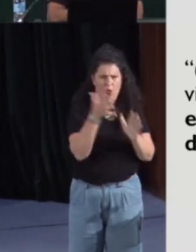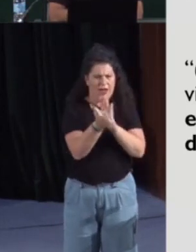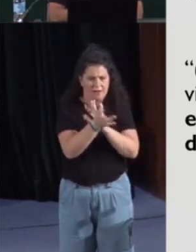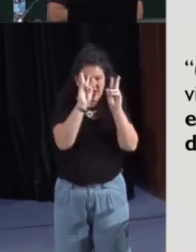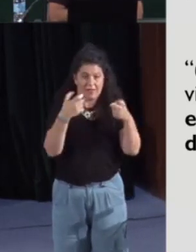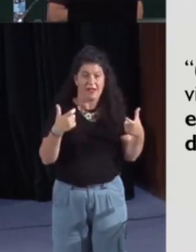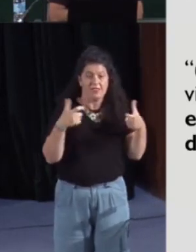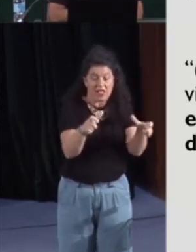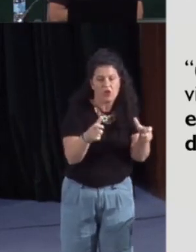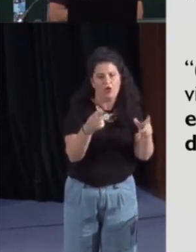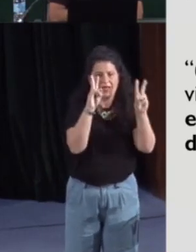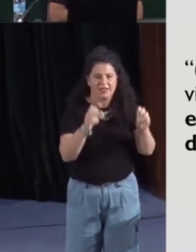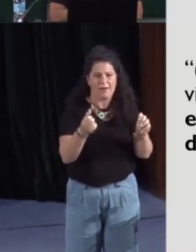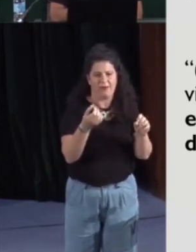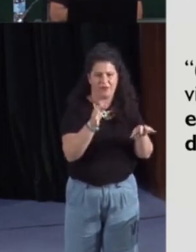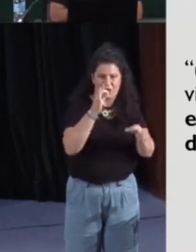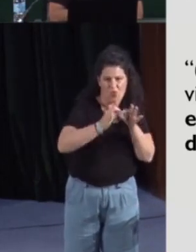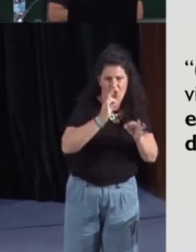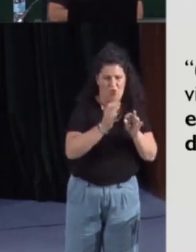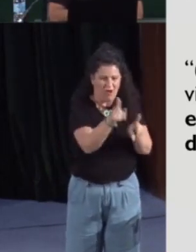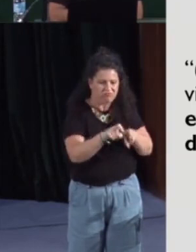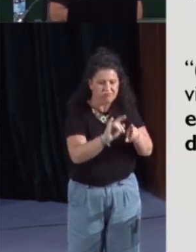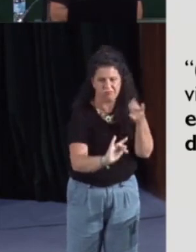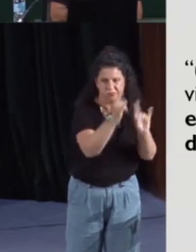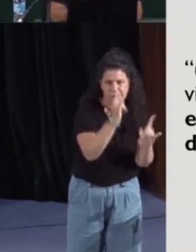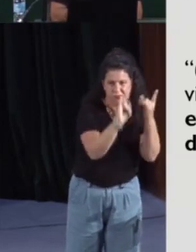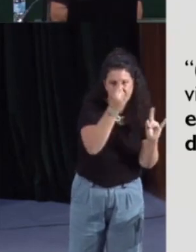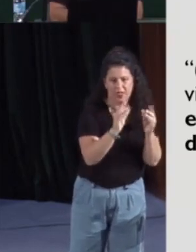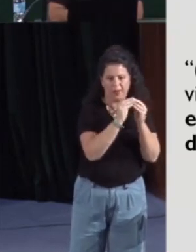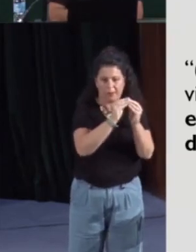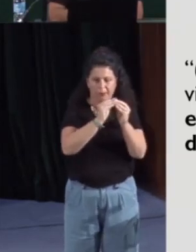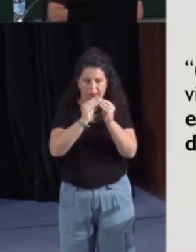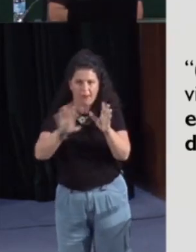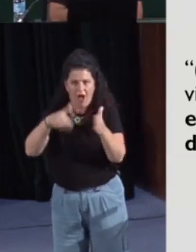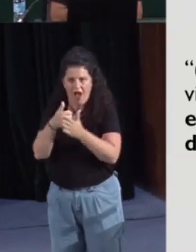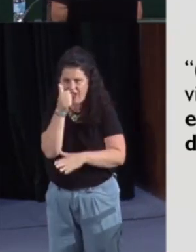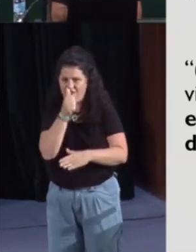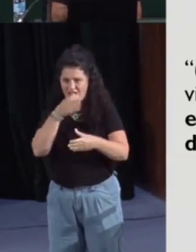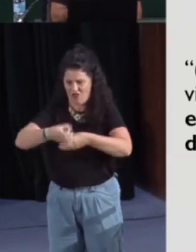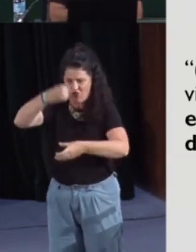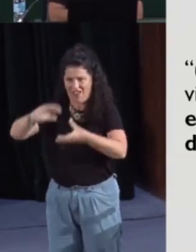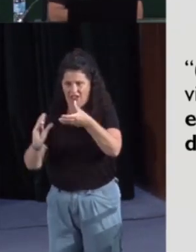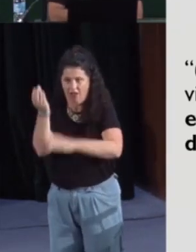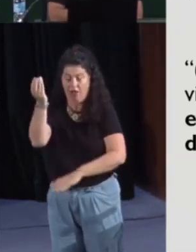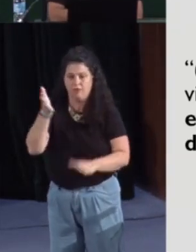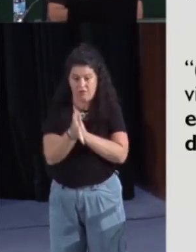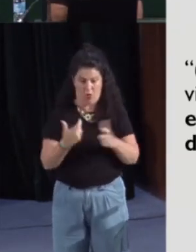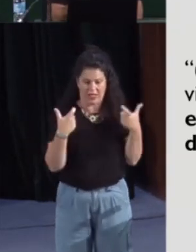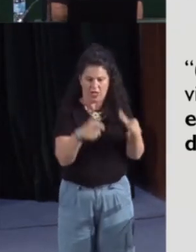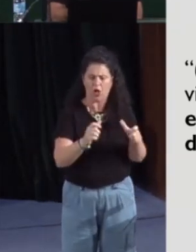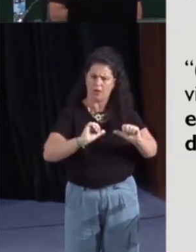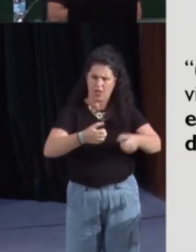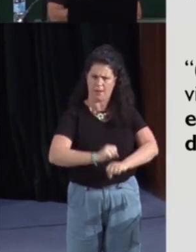vitivinícola, es un sector fundamental en nuestro día a día, en nuestra sociedad, a